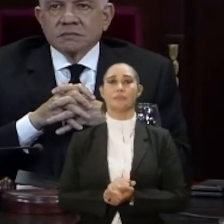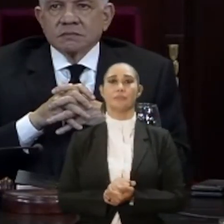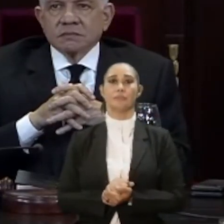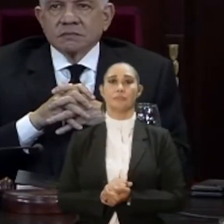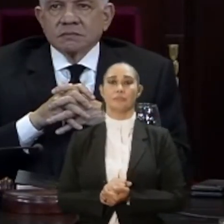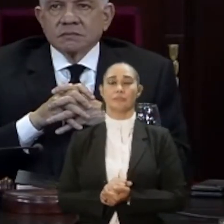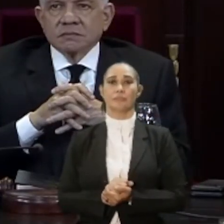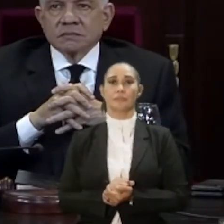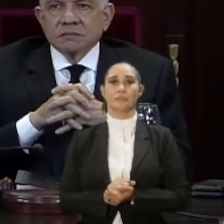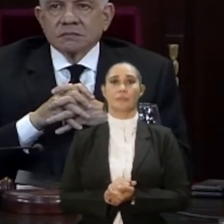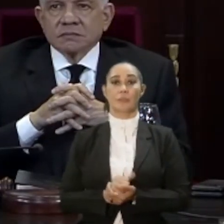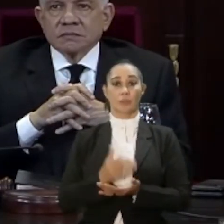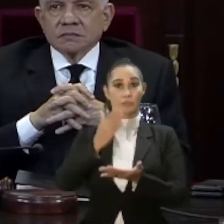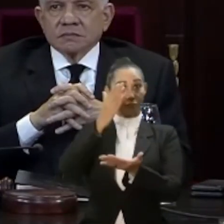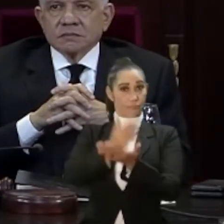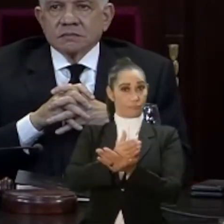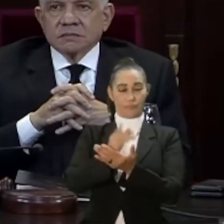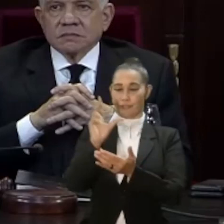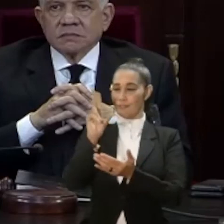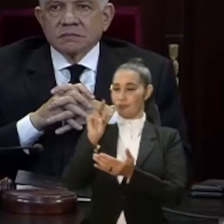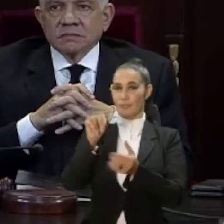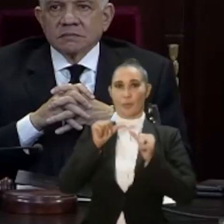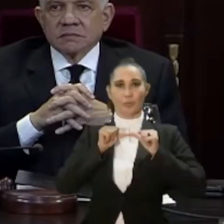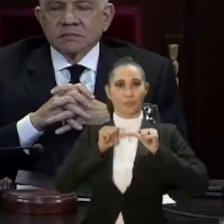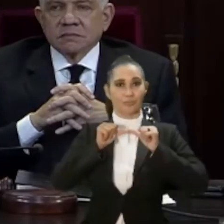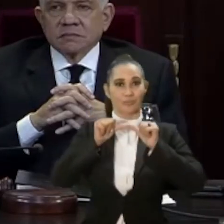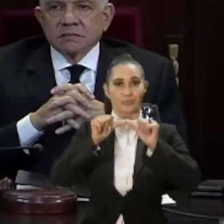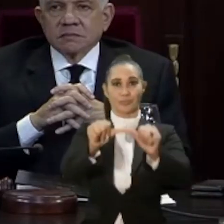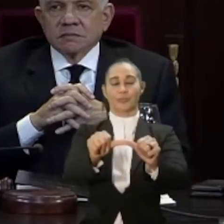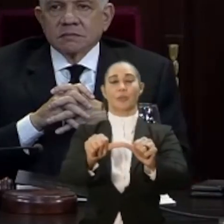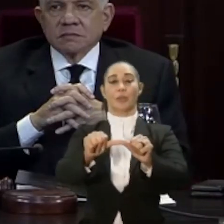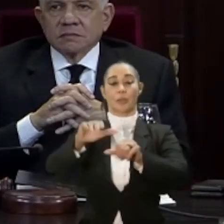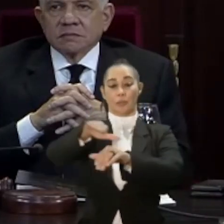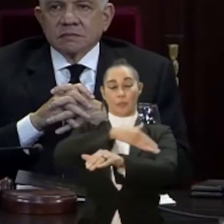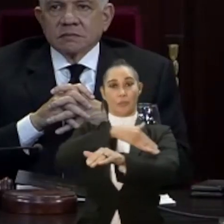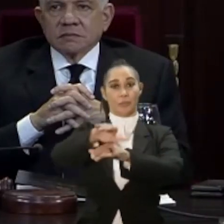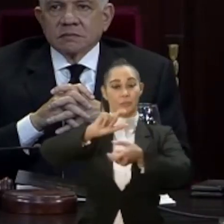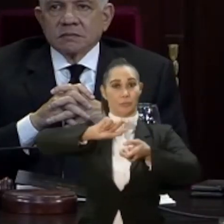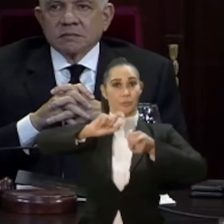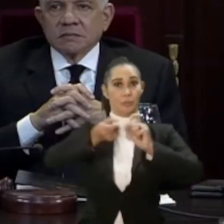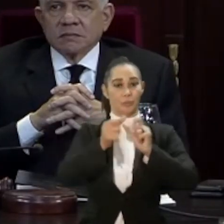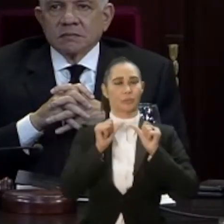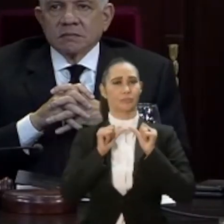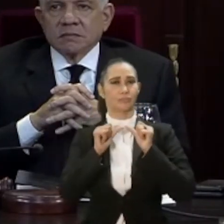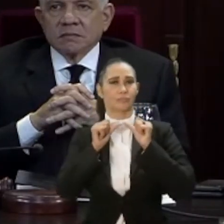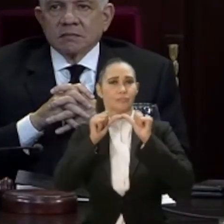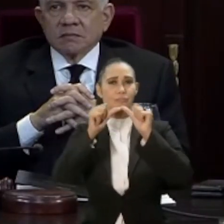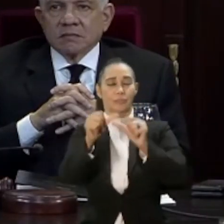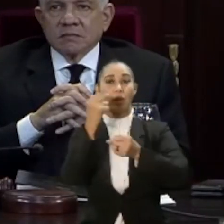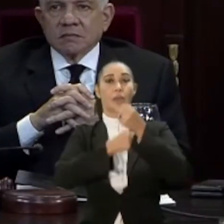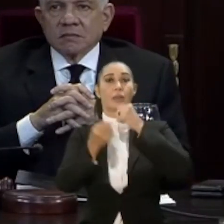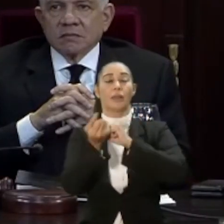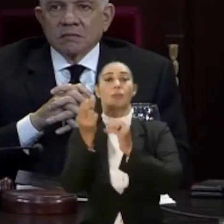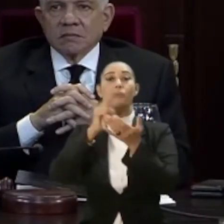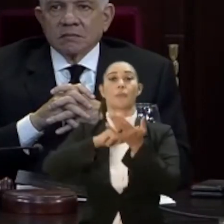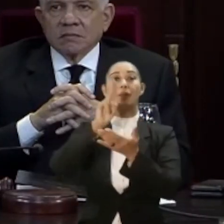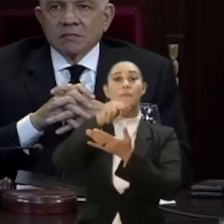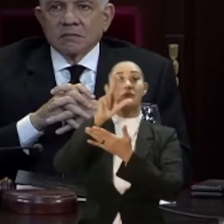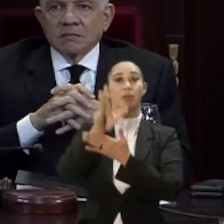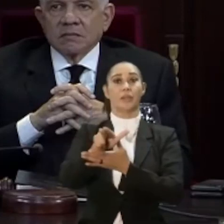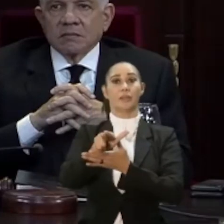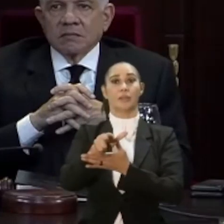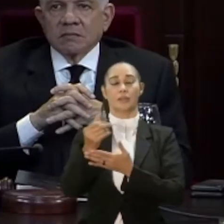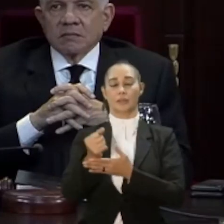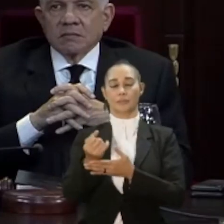no queremos quedarnos ahí. El proceso de transformación vial de la República Dominicana continuará en el 2023, con